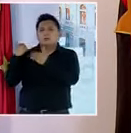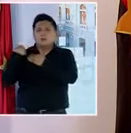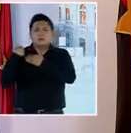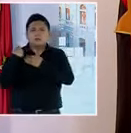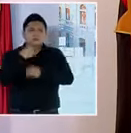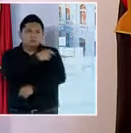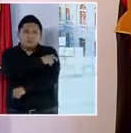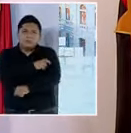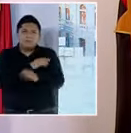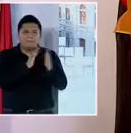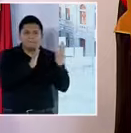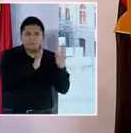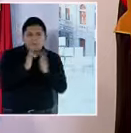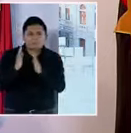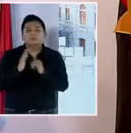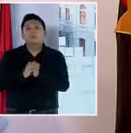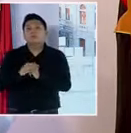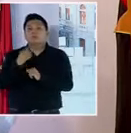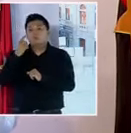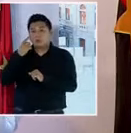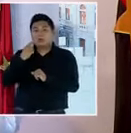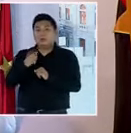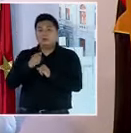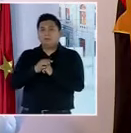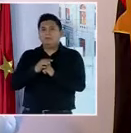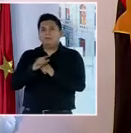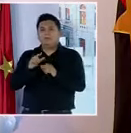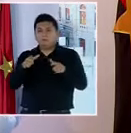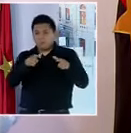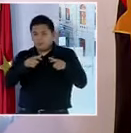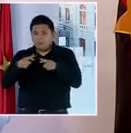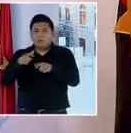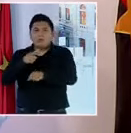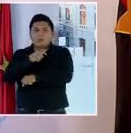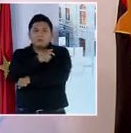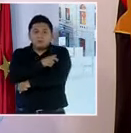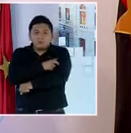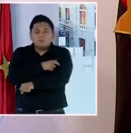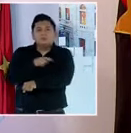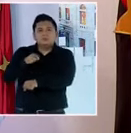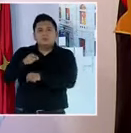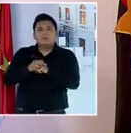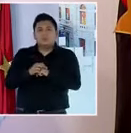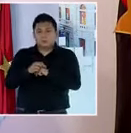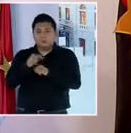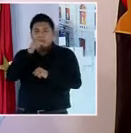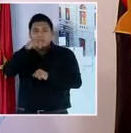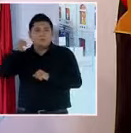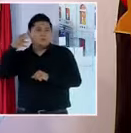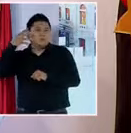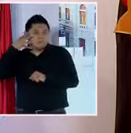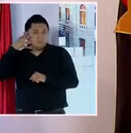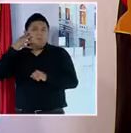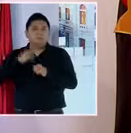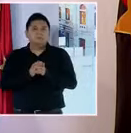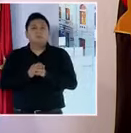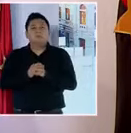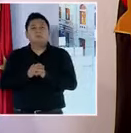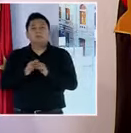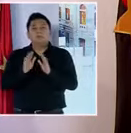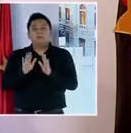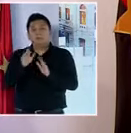del Comité Departamental de Moralización, de la Comisión Regional de Moralización, a